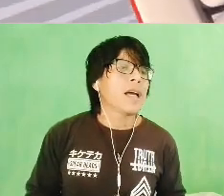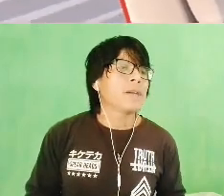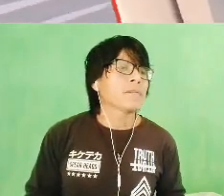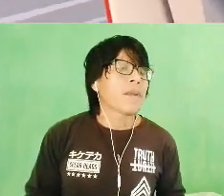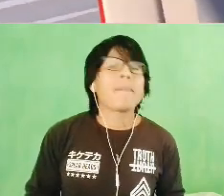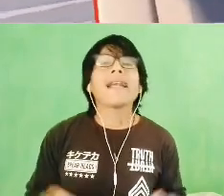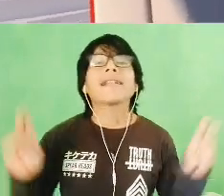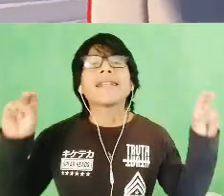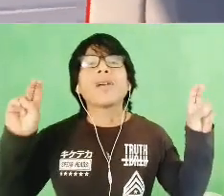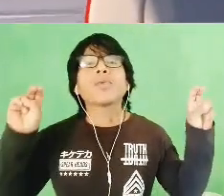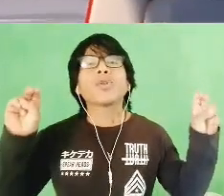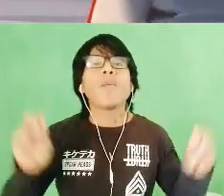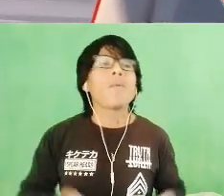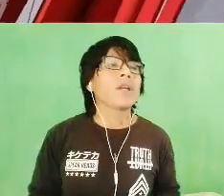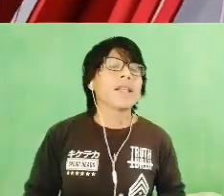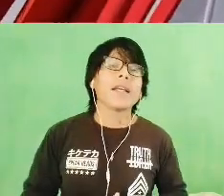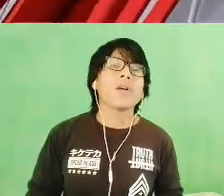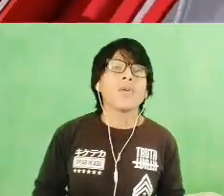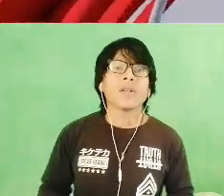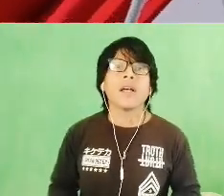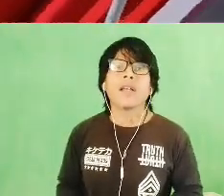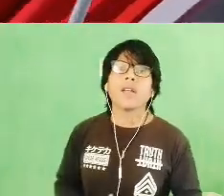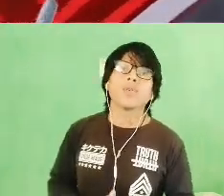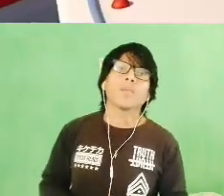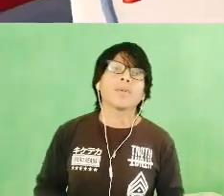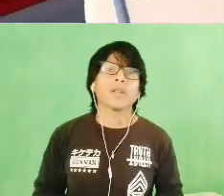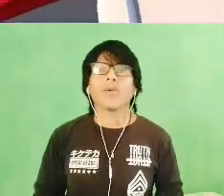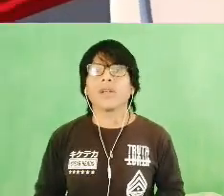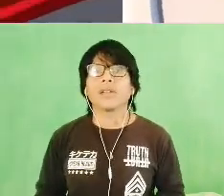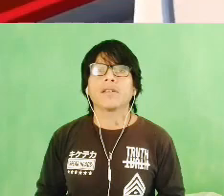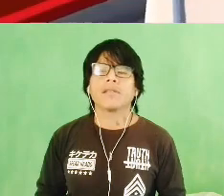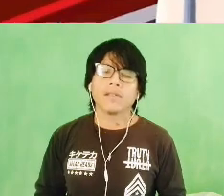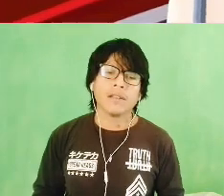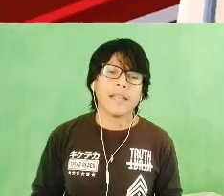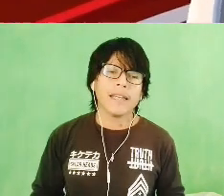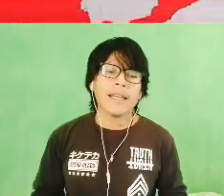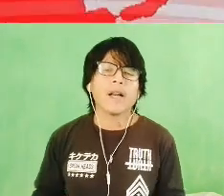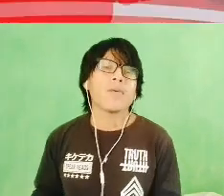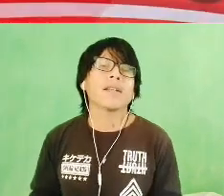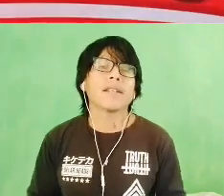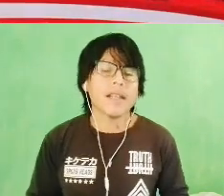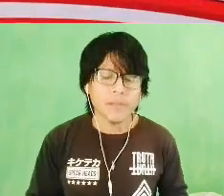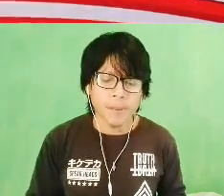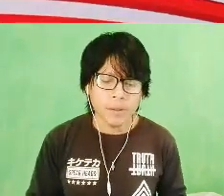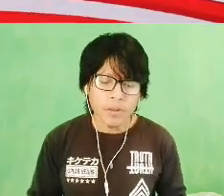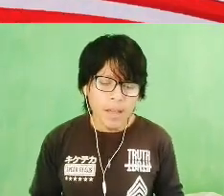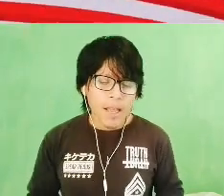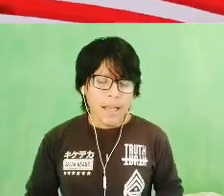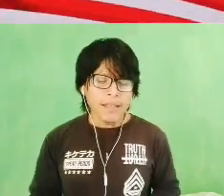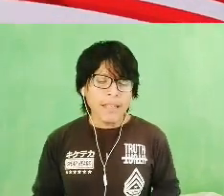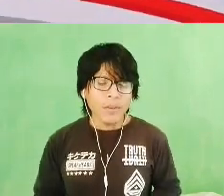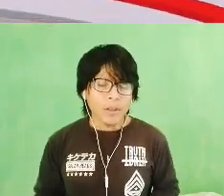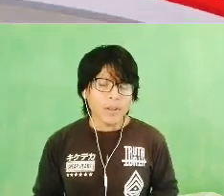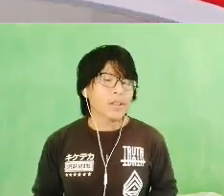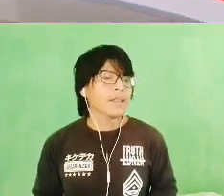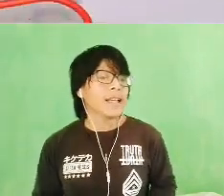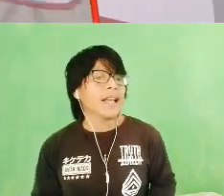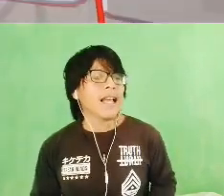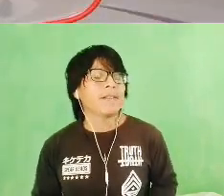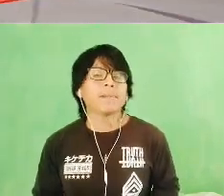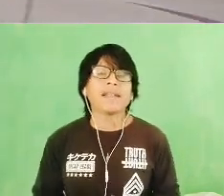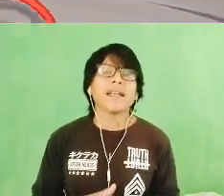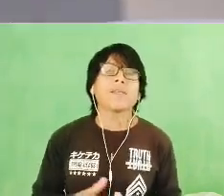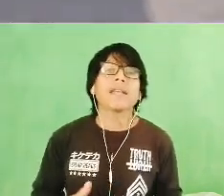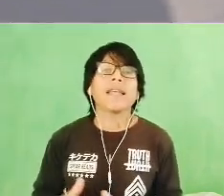una persecución política en contra de los opositores de la Cuarta Transformación, ¿no? Así que lo de